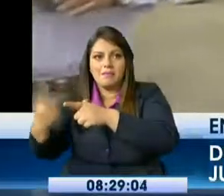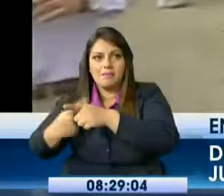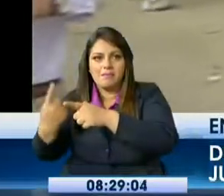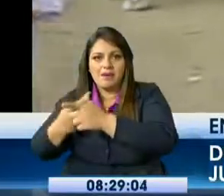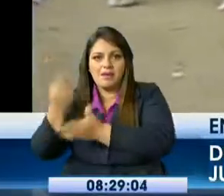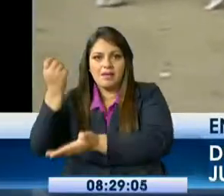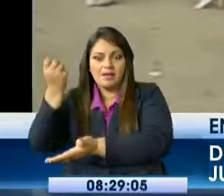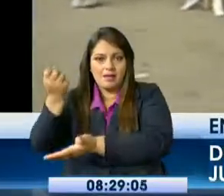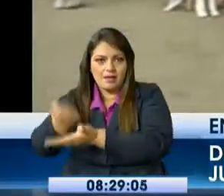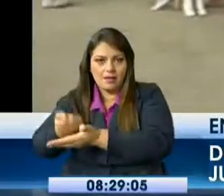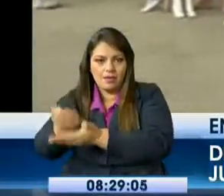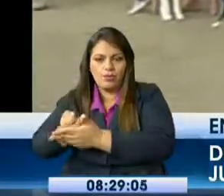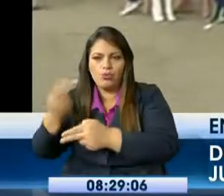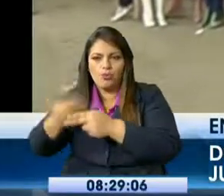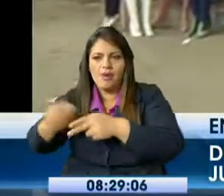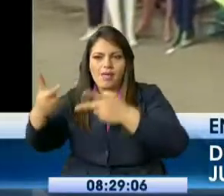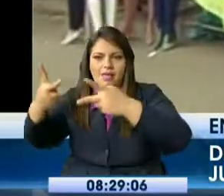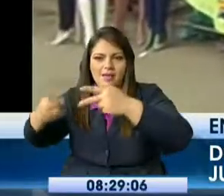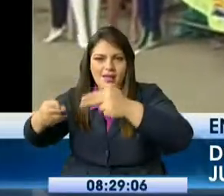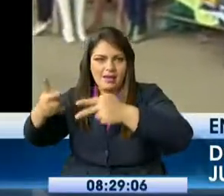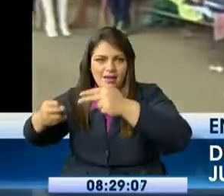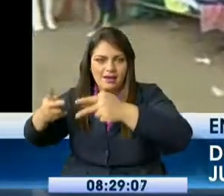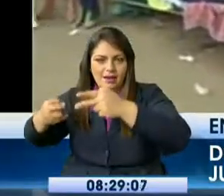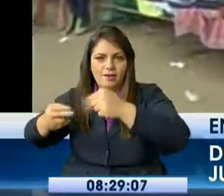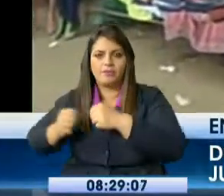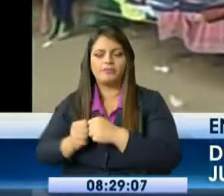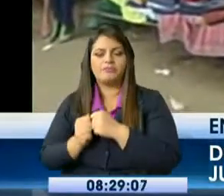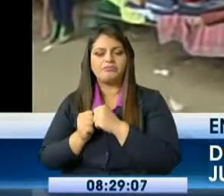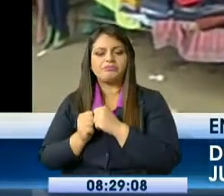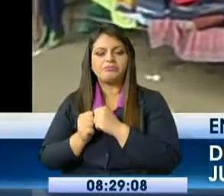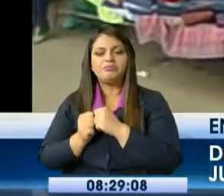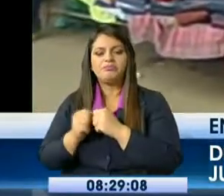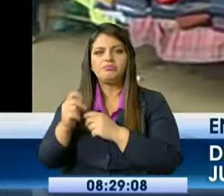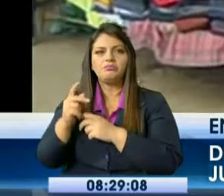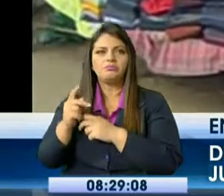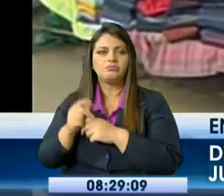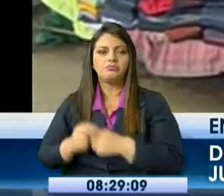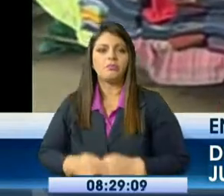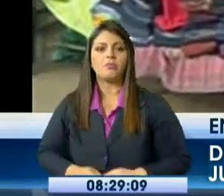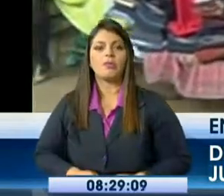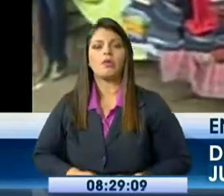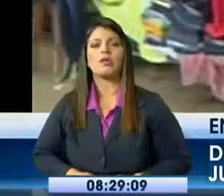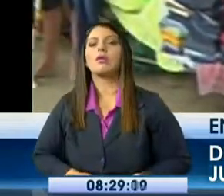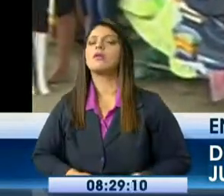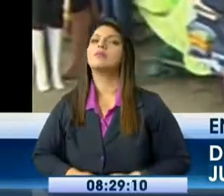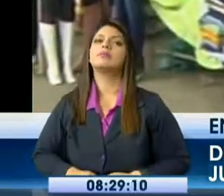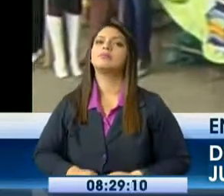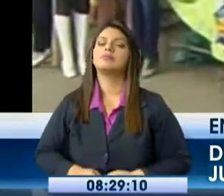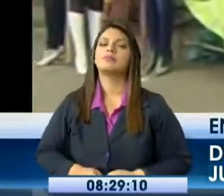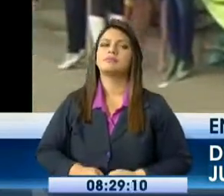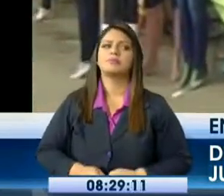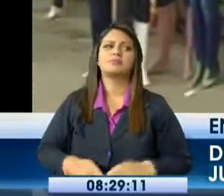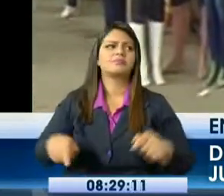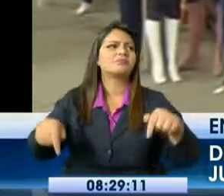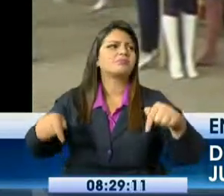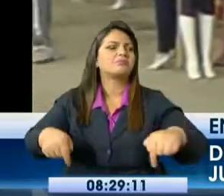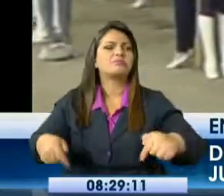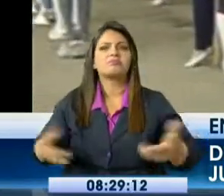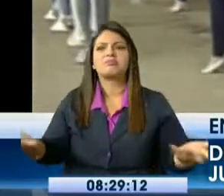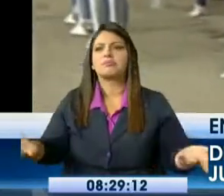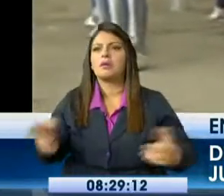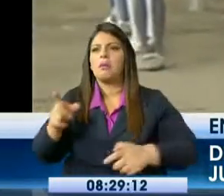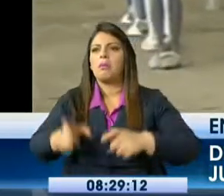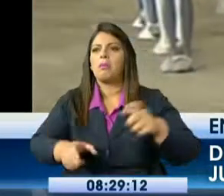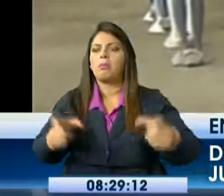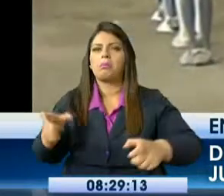donde hay esta, podemos decir, esta feria, digamos, de productos que vienen de la sierra, vienen de Pelileo, vienen de muchos puntos del